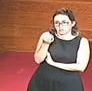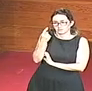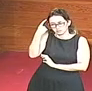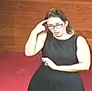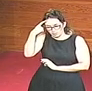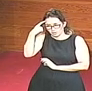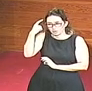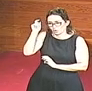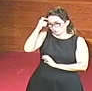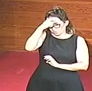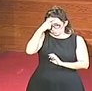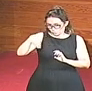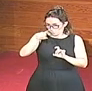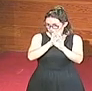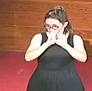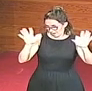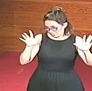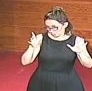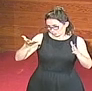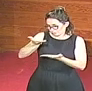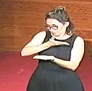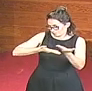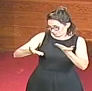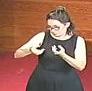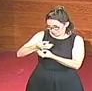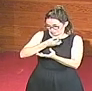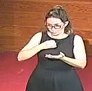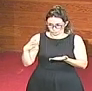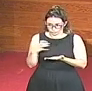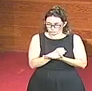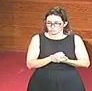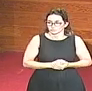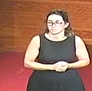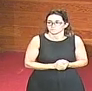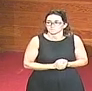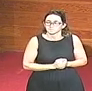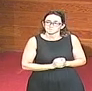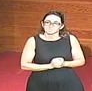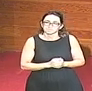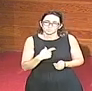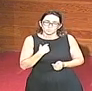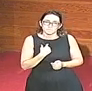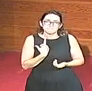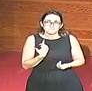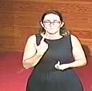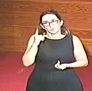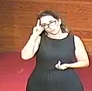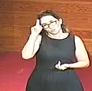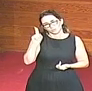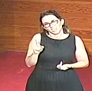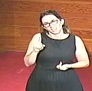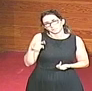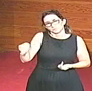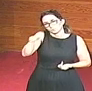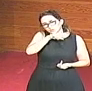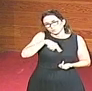entre todas y todos esta mañana. Yo no sé ¿En qué posición diríais que